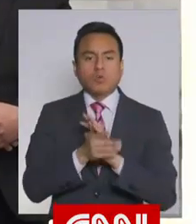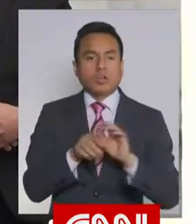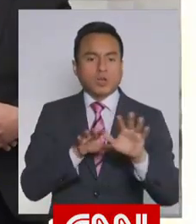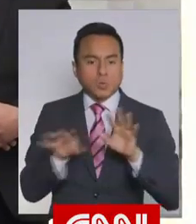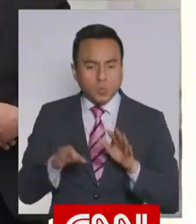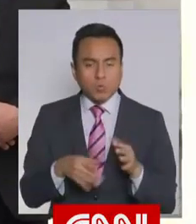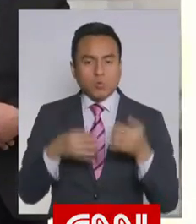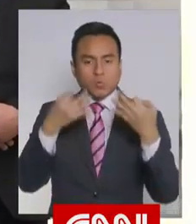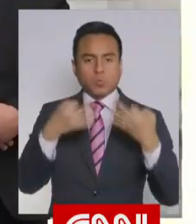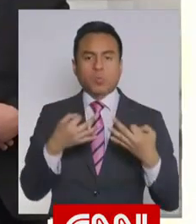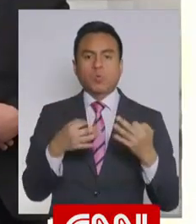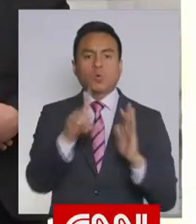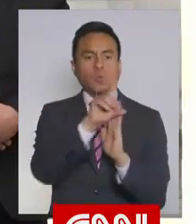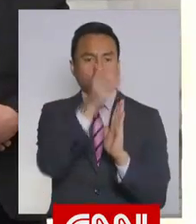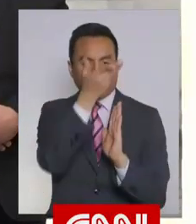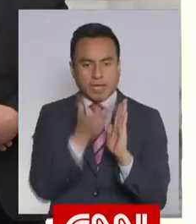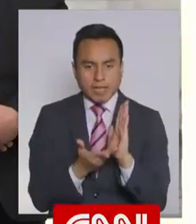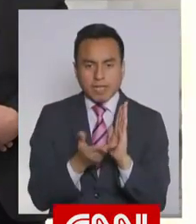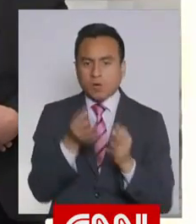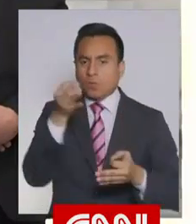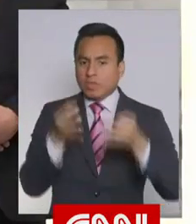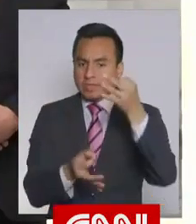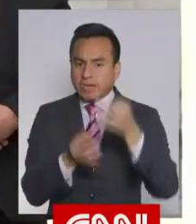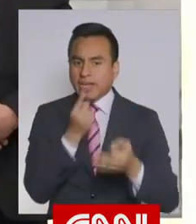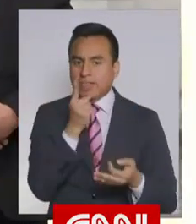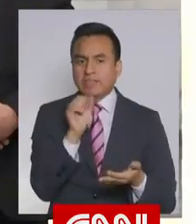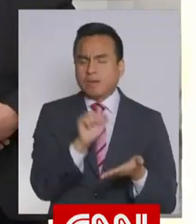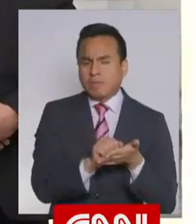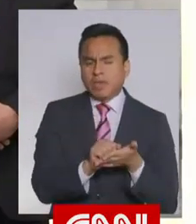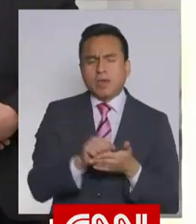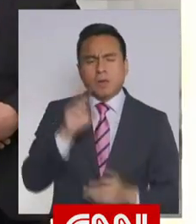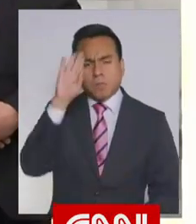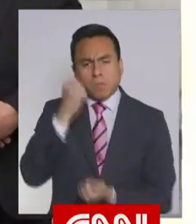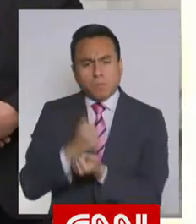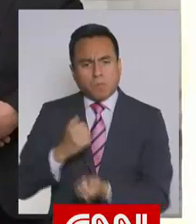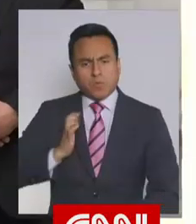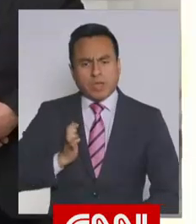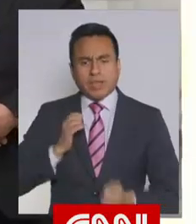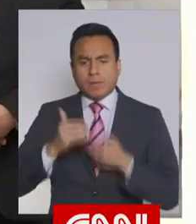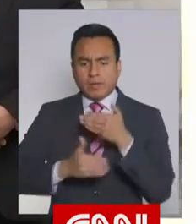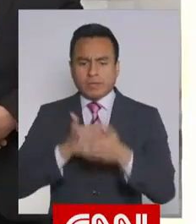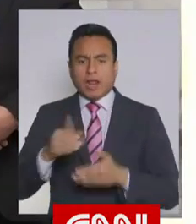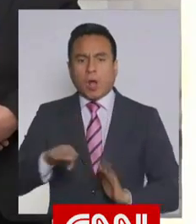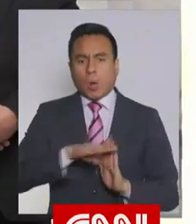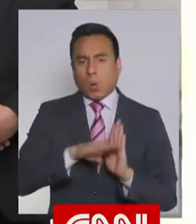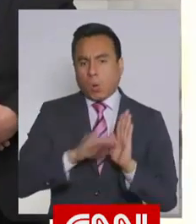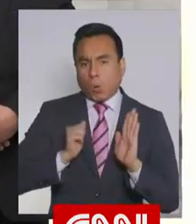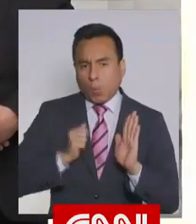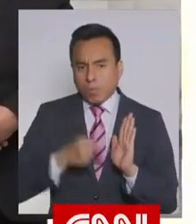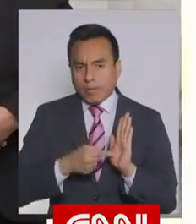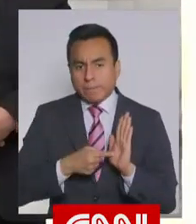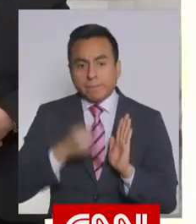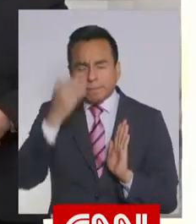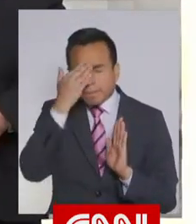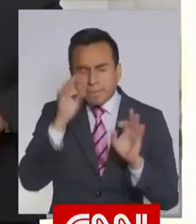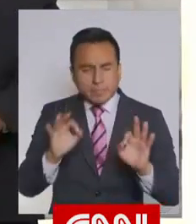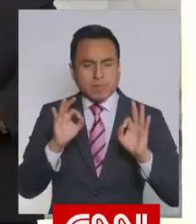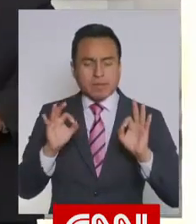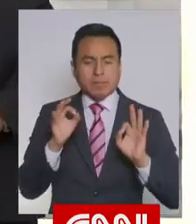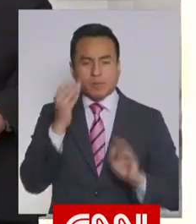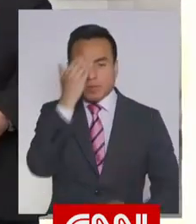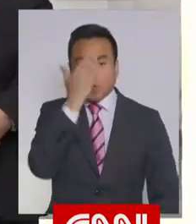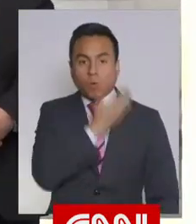tanto judiciales como policiales para avanzar en esa media la principal preocupación del gobierno